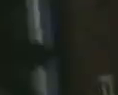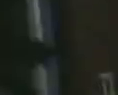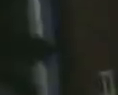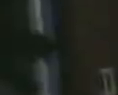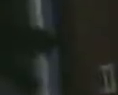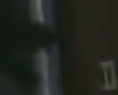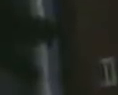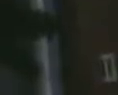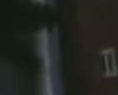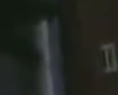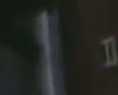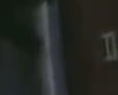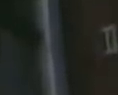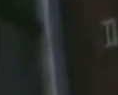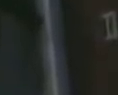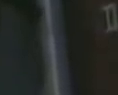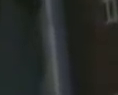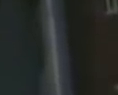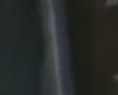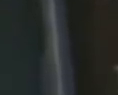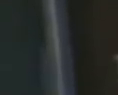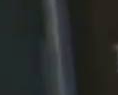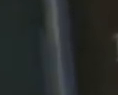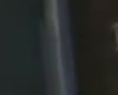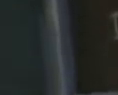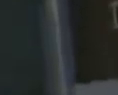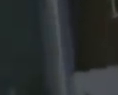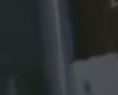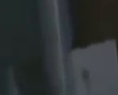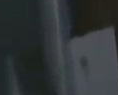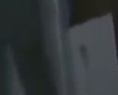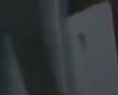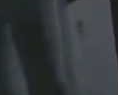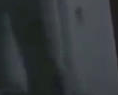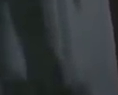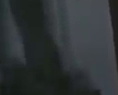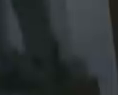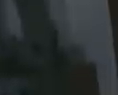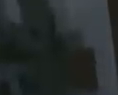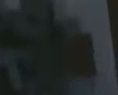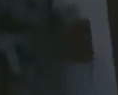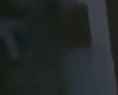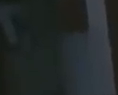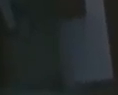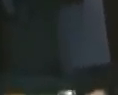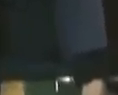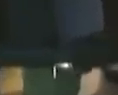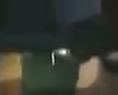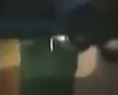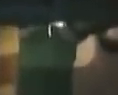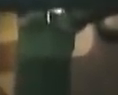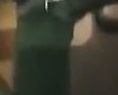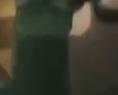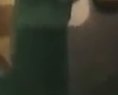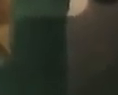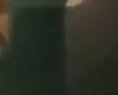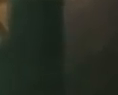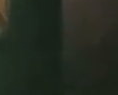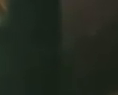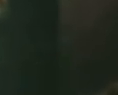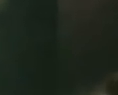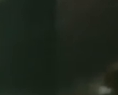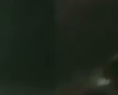en Venezuela que se enmarca en los desafíos históricos que tiene nuestra nación. Y hoy especialmente con